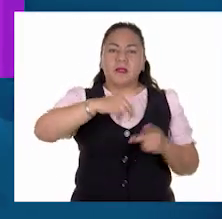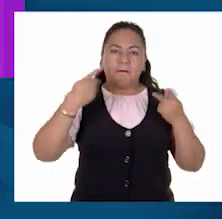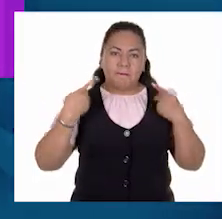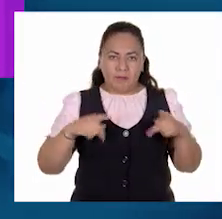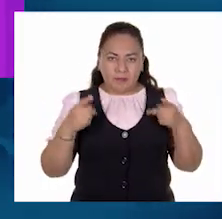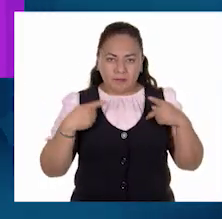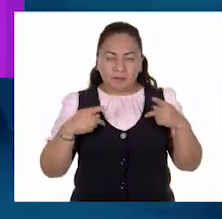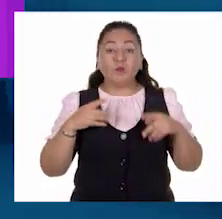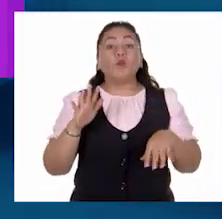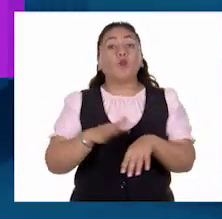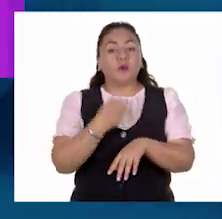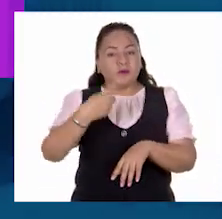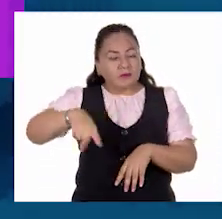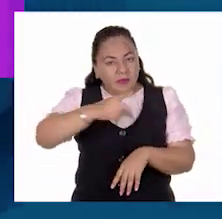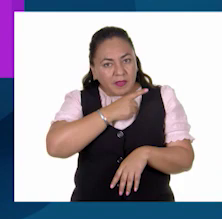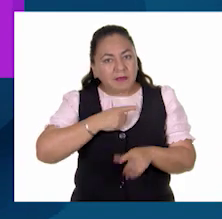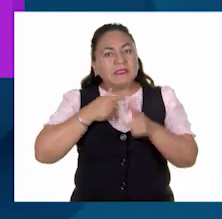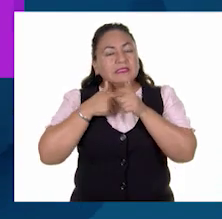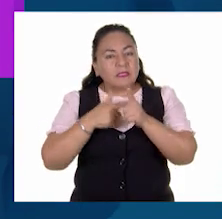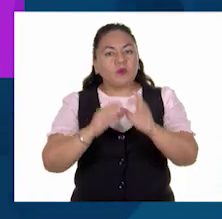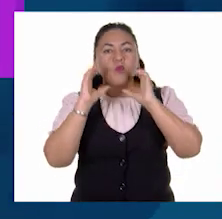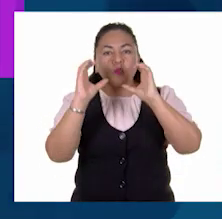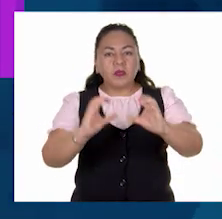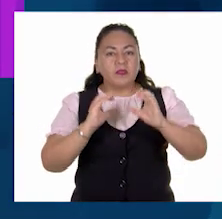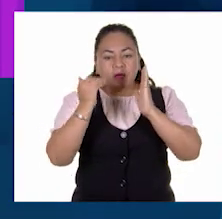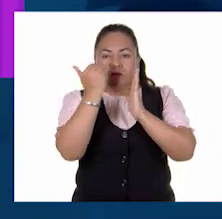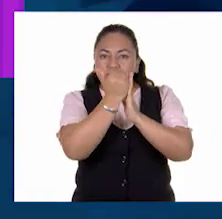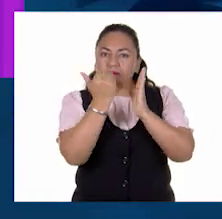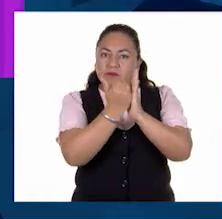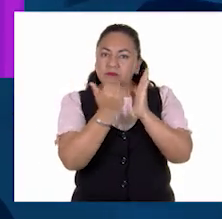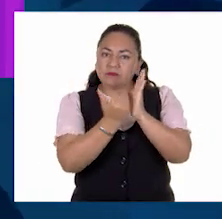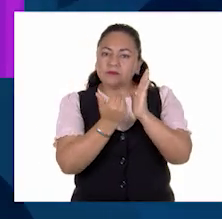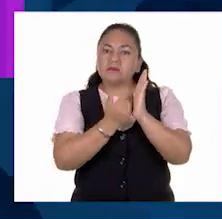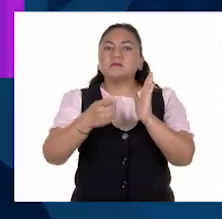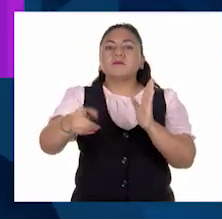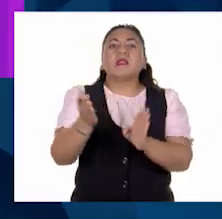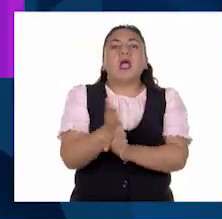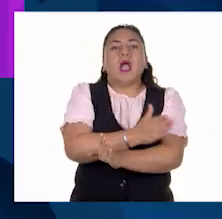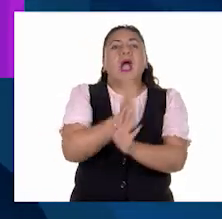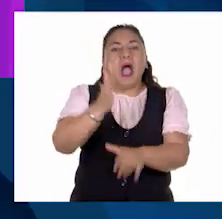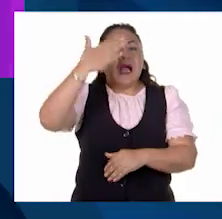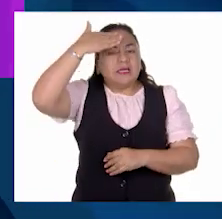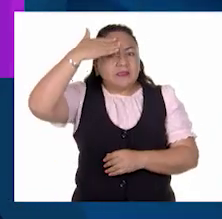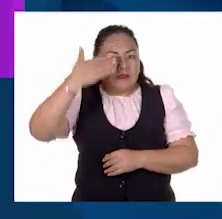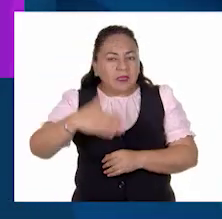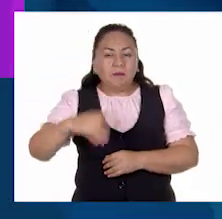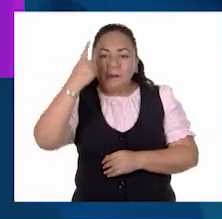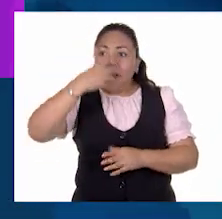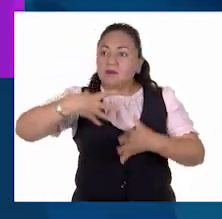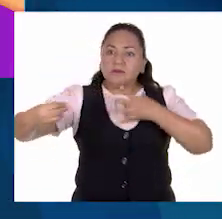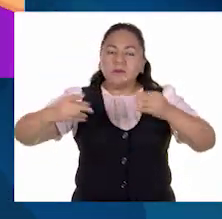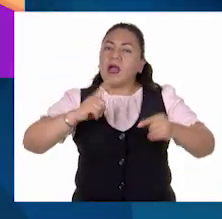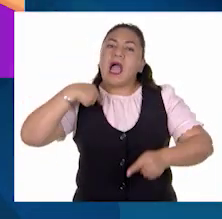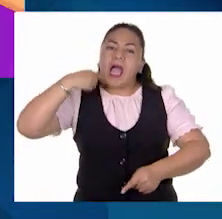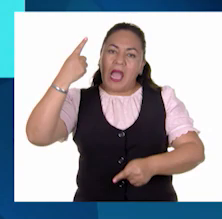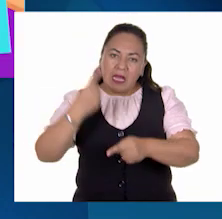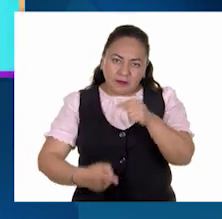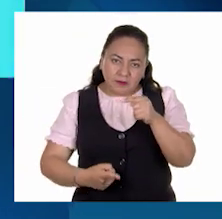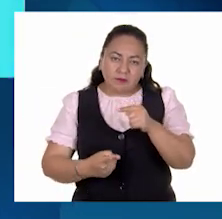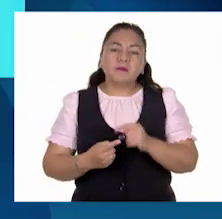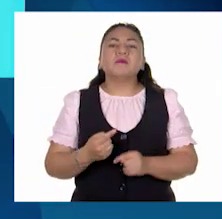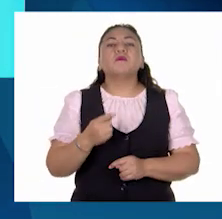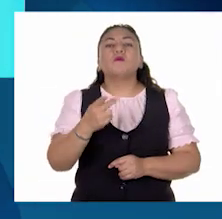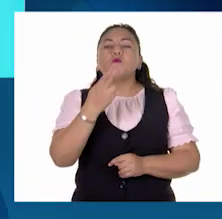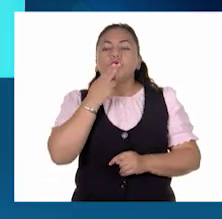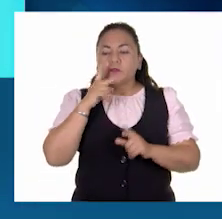personas. Por eso hay que continuar cuidándonos siguiendo las buenas prácticas que ya todos conocemos para evitar contagiarnos.